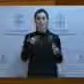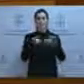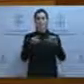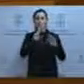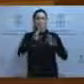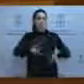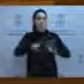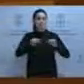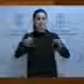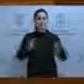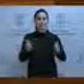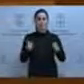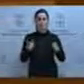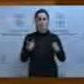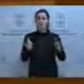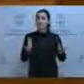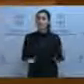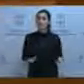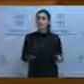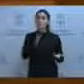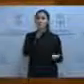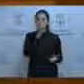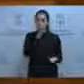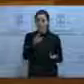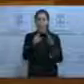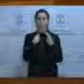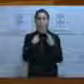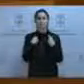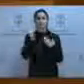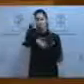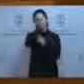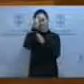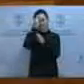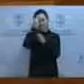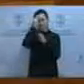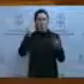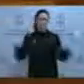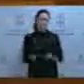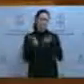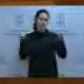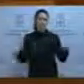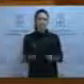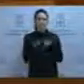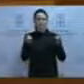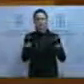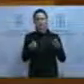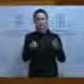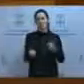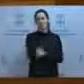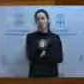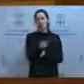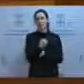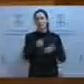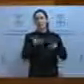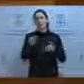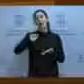asturianos. Por eso, señorías, creemos y hicimos muchas campañas, ustedes desdeñaron nuestra campaña de los